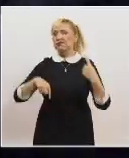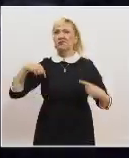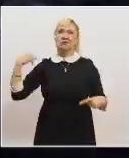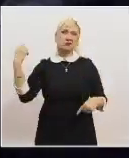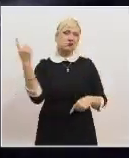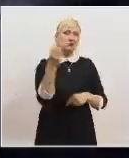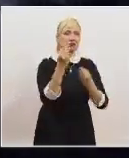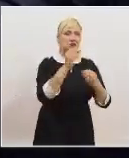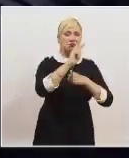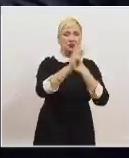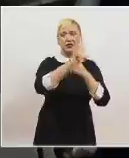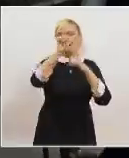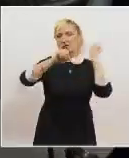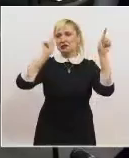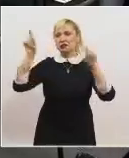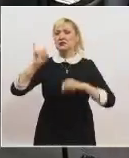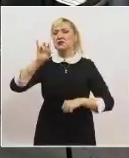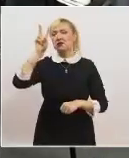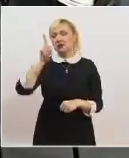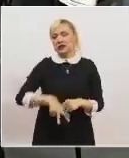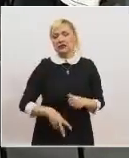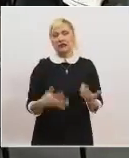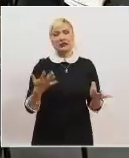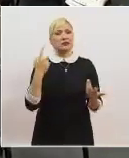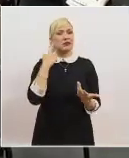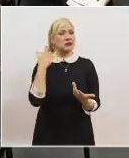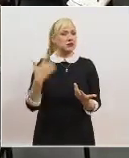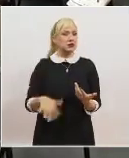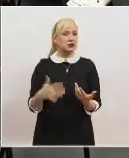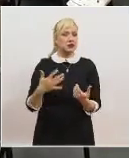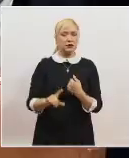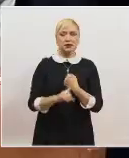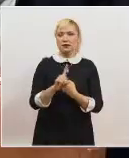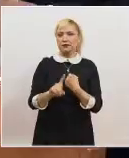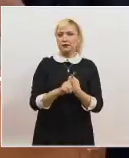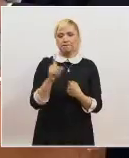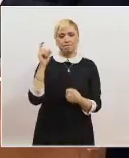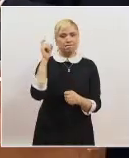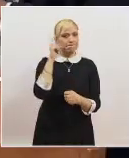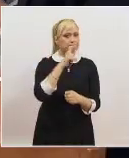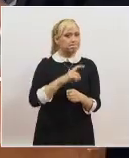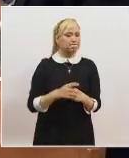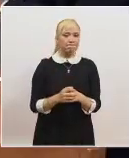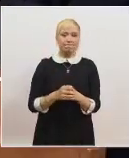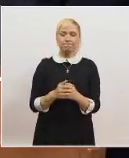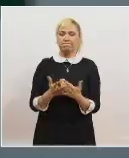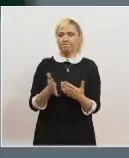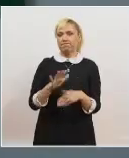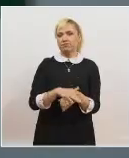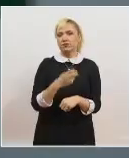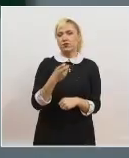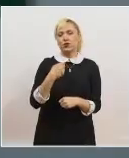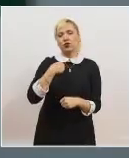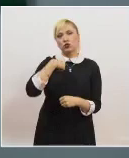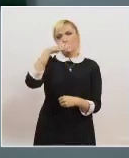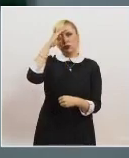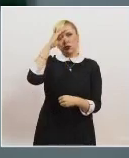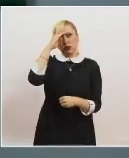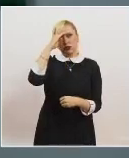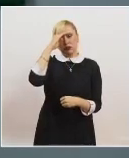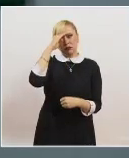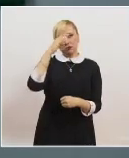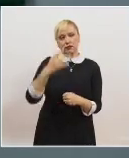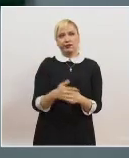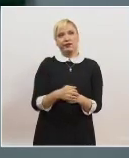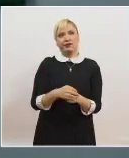encuentro también participó el doctor Joseph Aguiló Regla, catedrático de la Universidad de Alicante, España. Yo creo que hay un problema